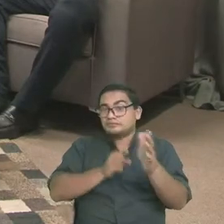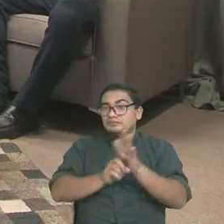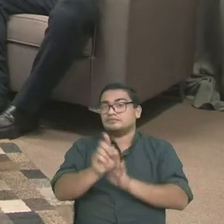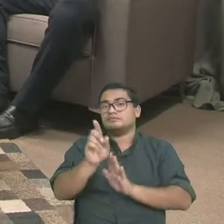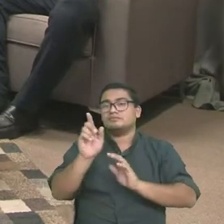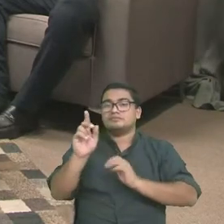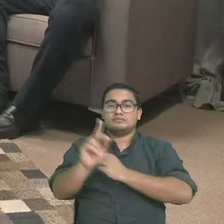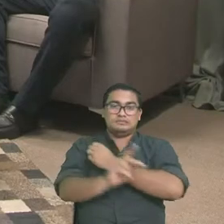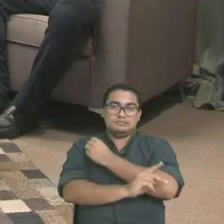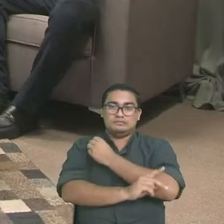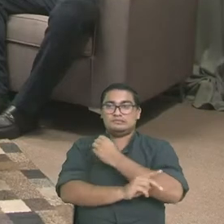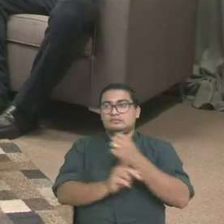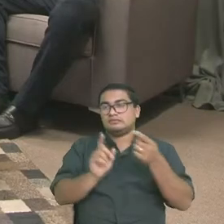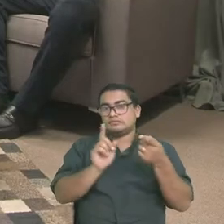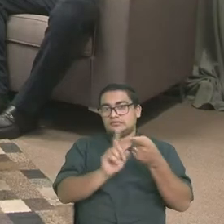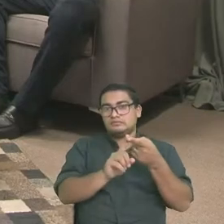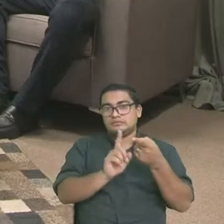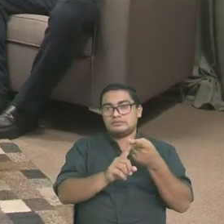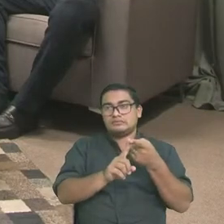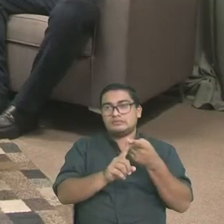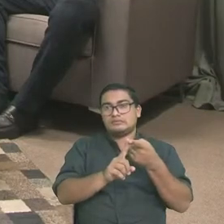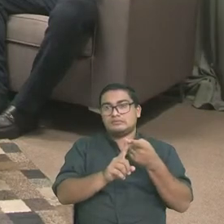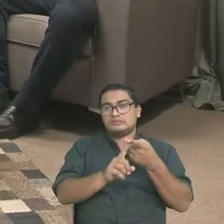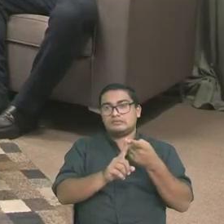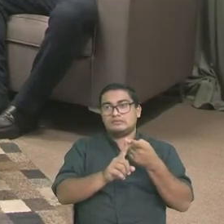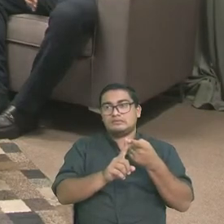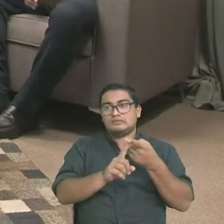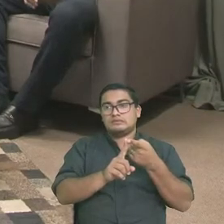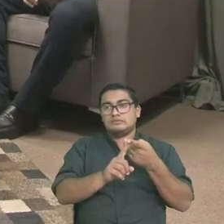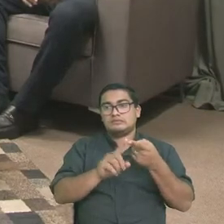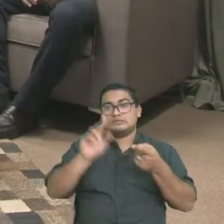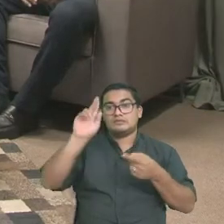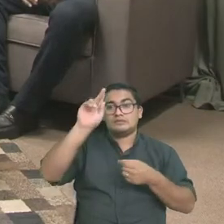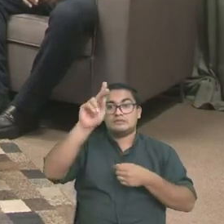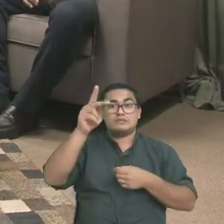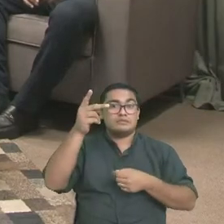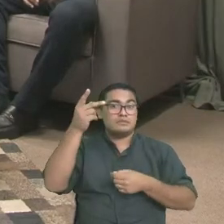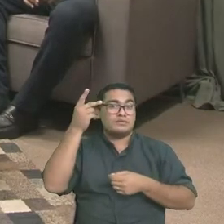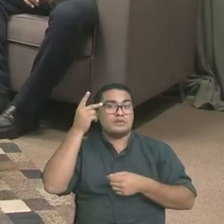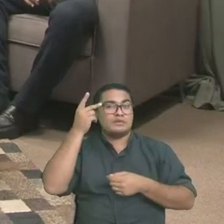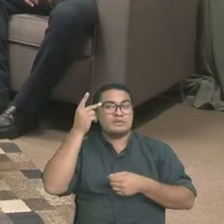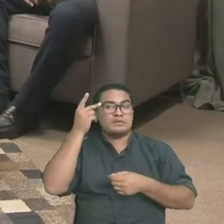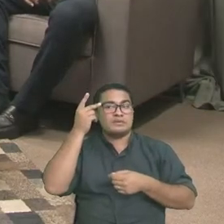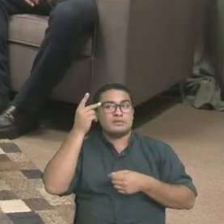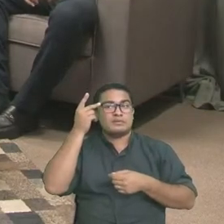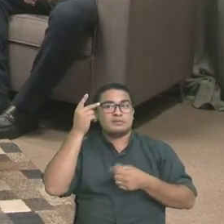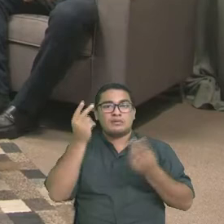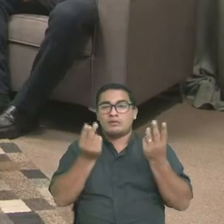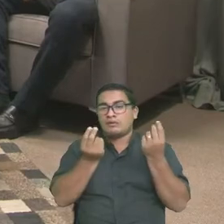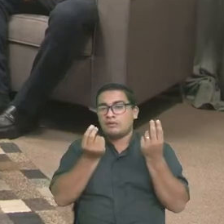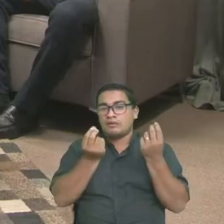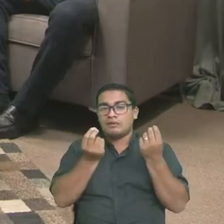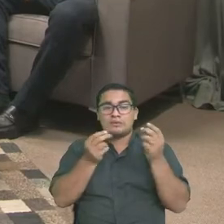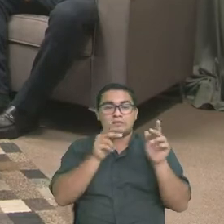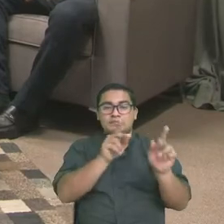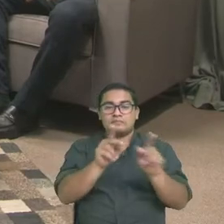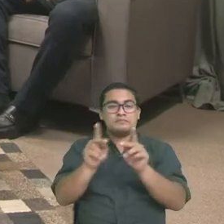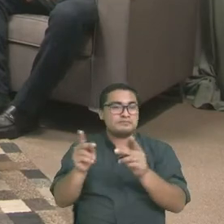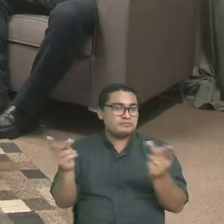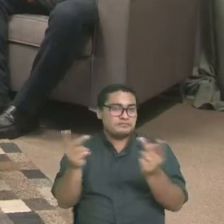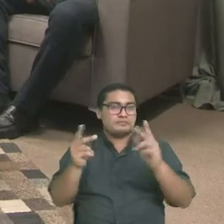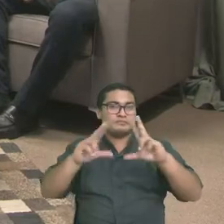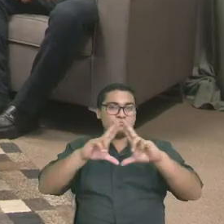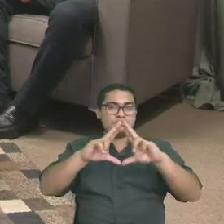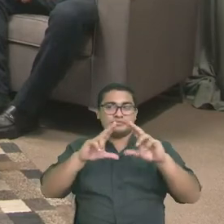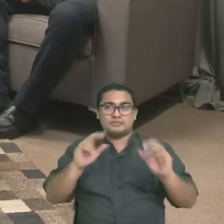país. En este caso, estamos hablando de una política tributaria y monetaria alineada